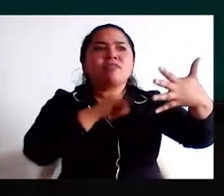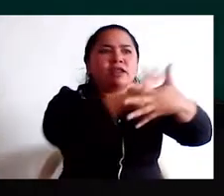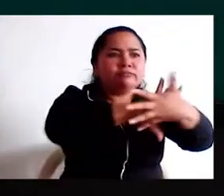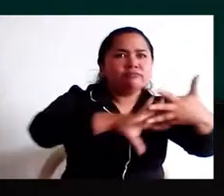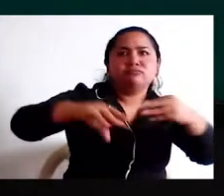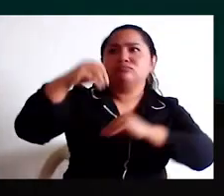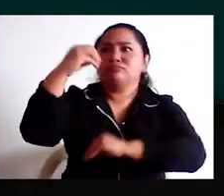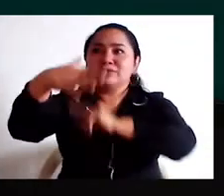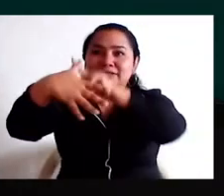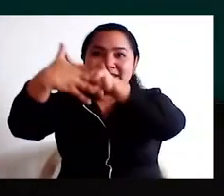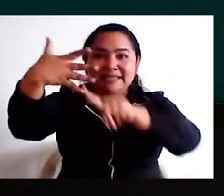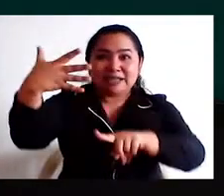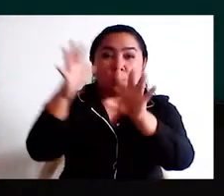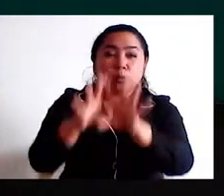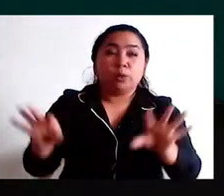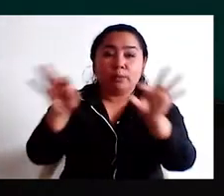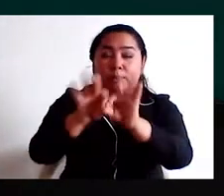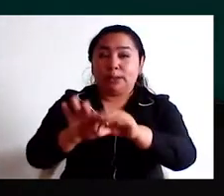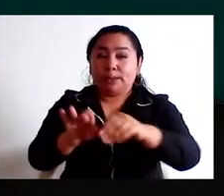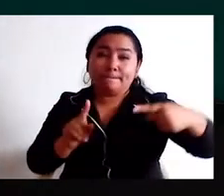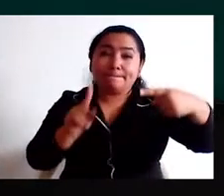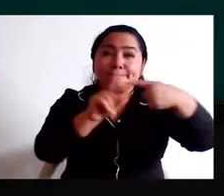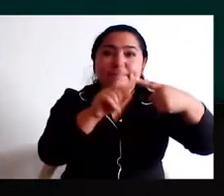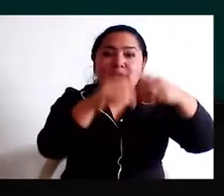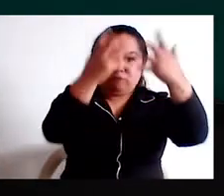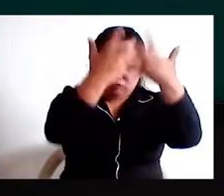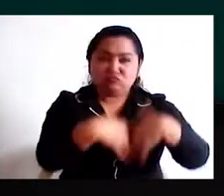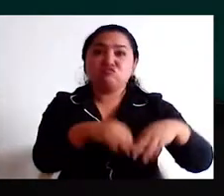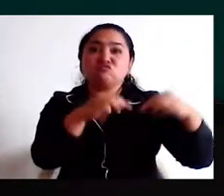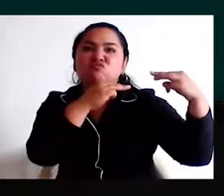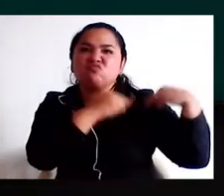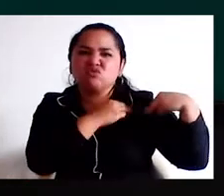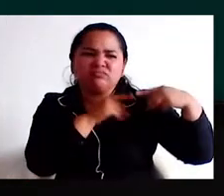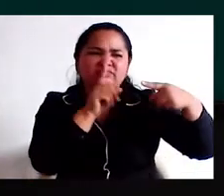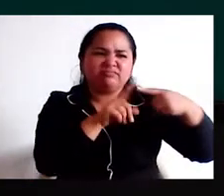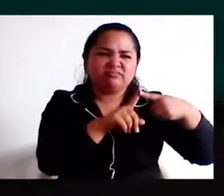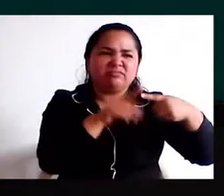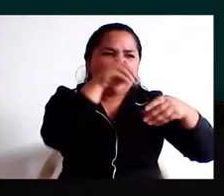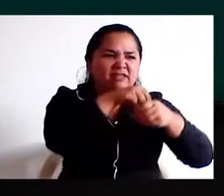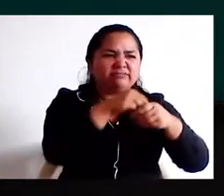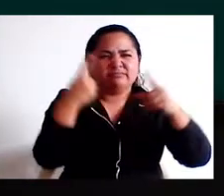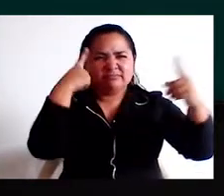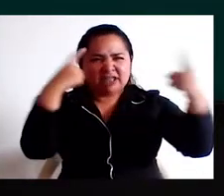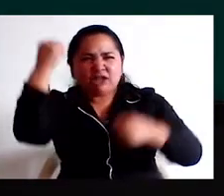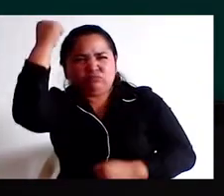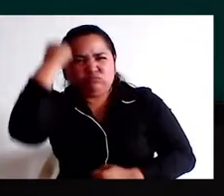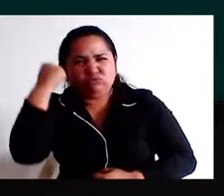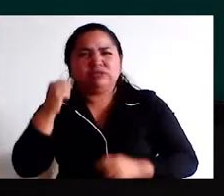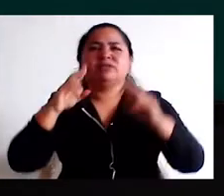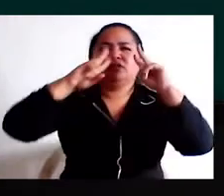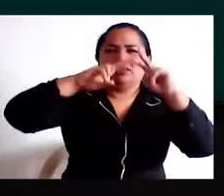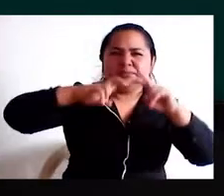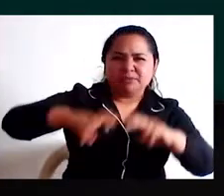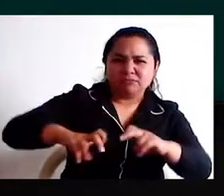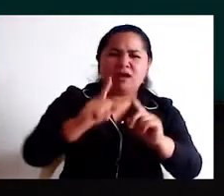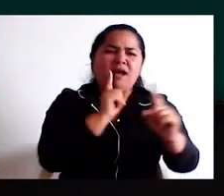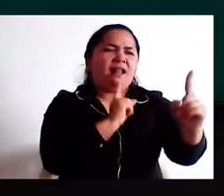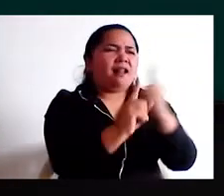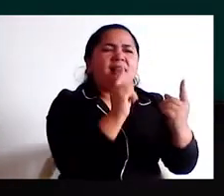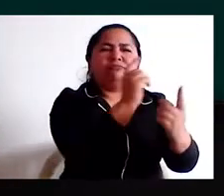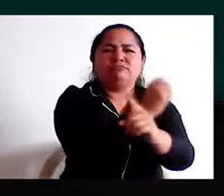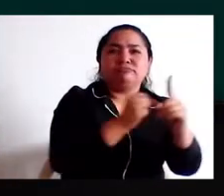desarrollan a través de cinco dimensiones la primera dimensión se denomina funciones misionales donde hay estrategias para la docencia la investigación